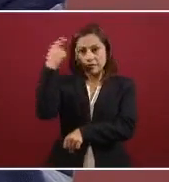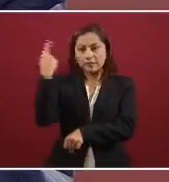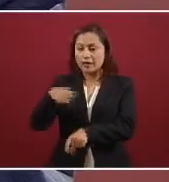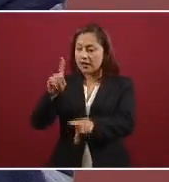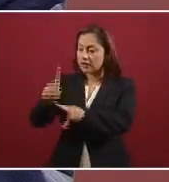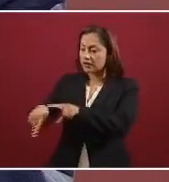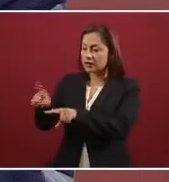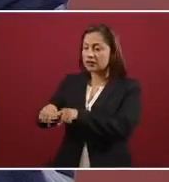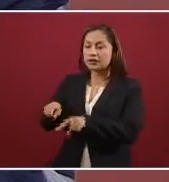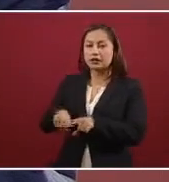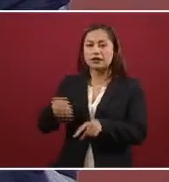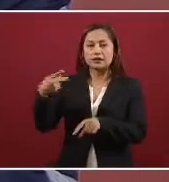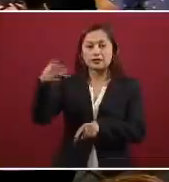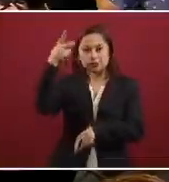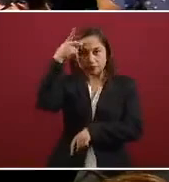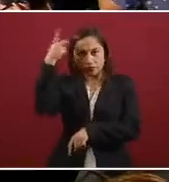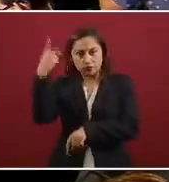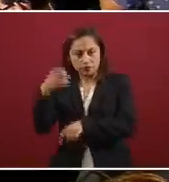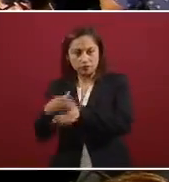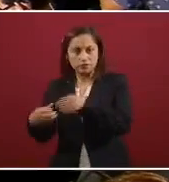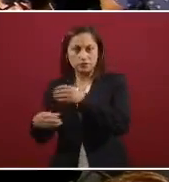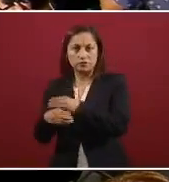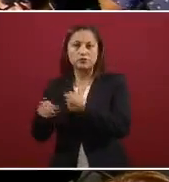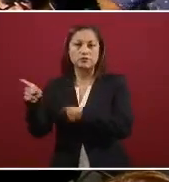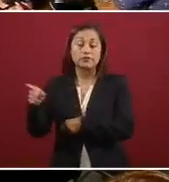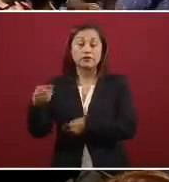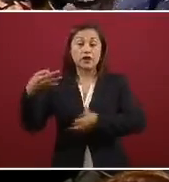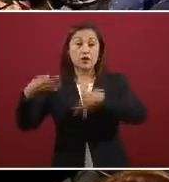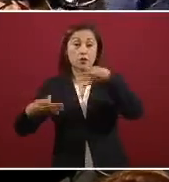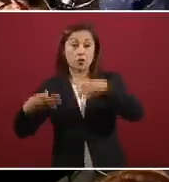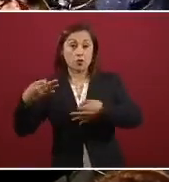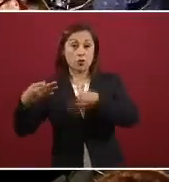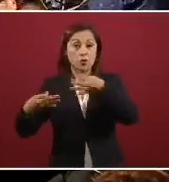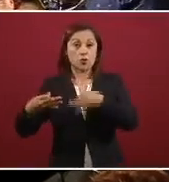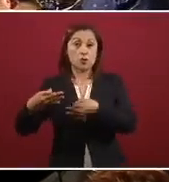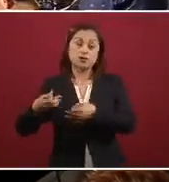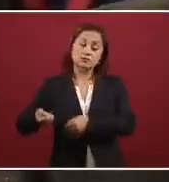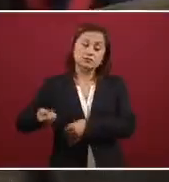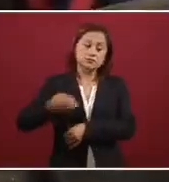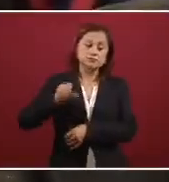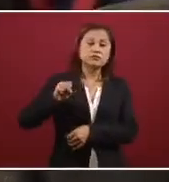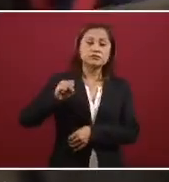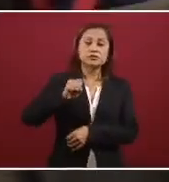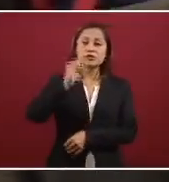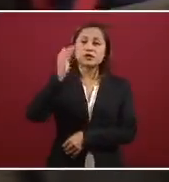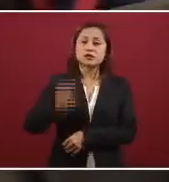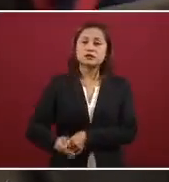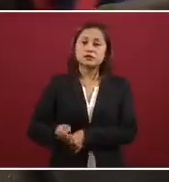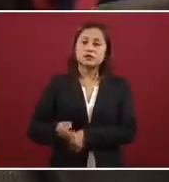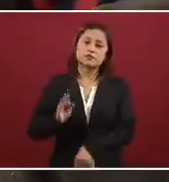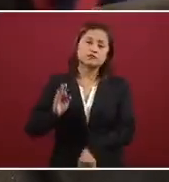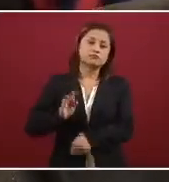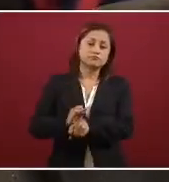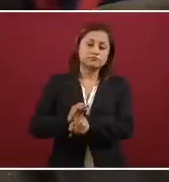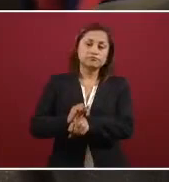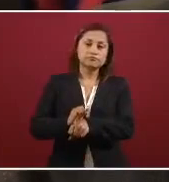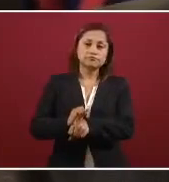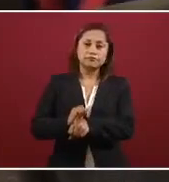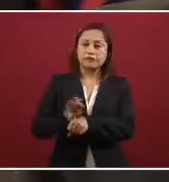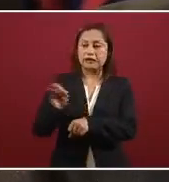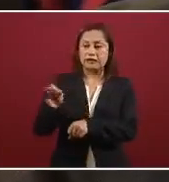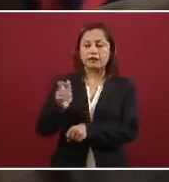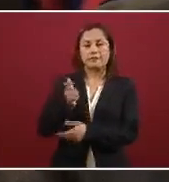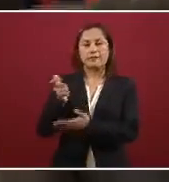sus entradas diarias? Un juez le otorgó este amparo a la empresa para que no pague. Sin embargo, pues sabemos que el